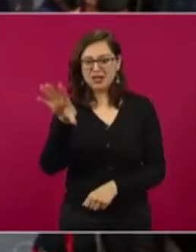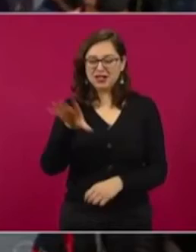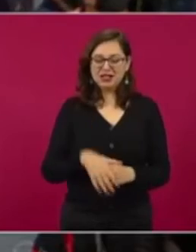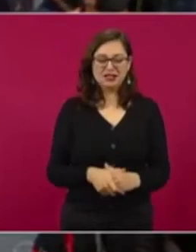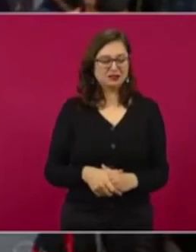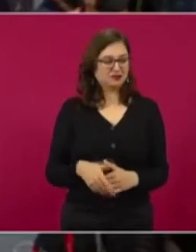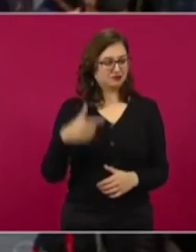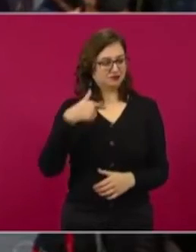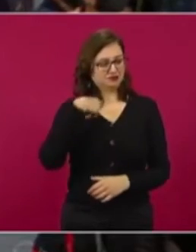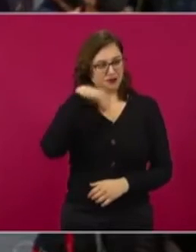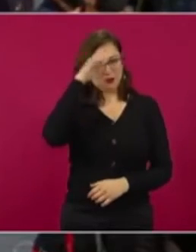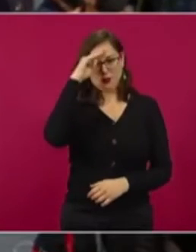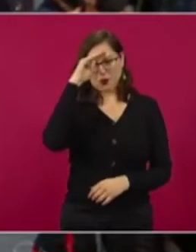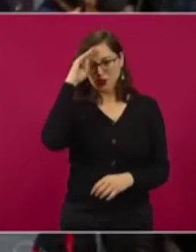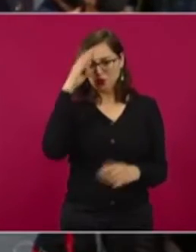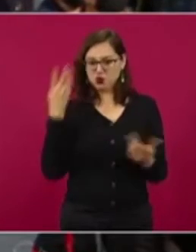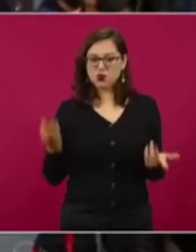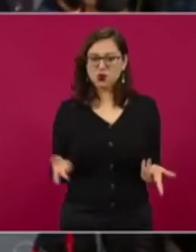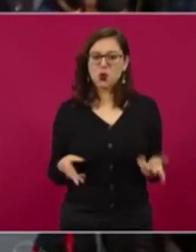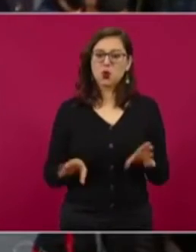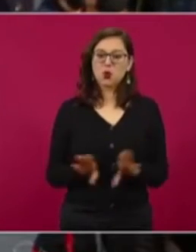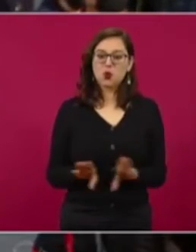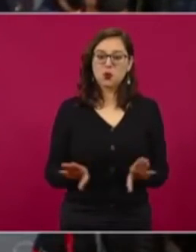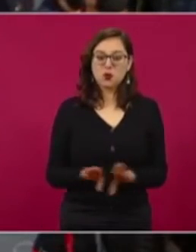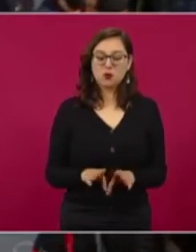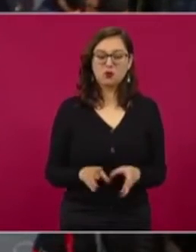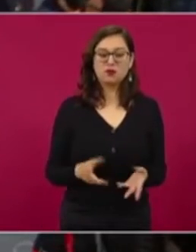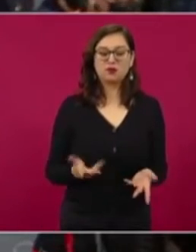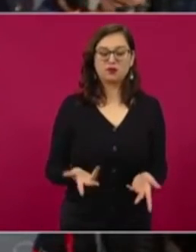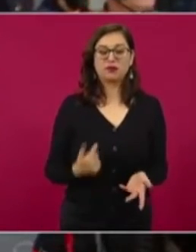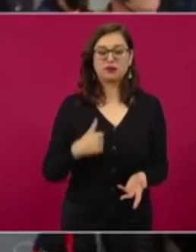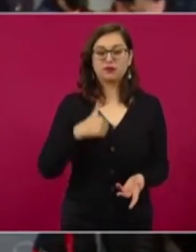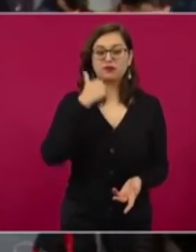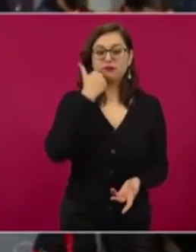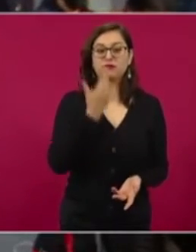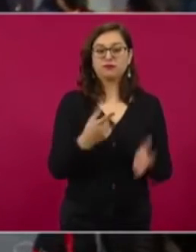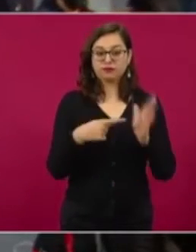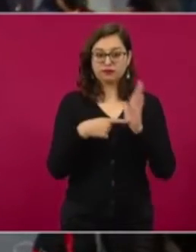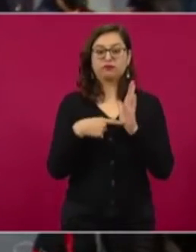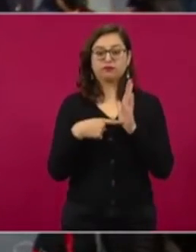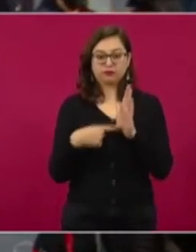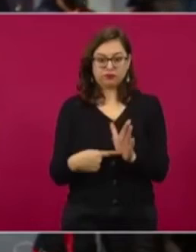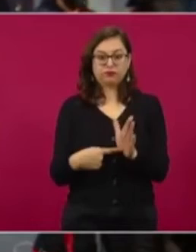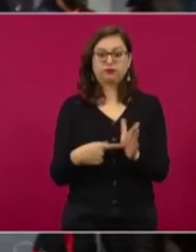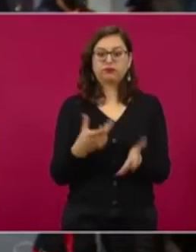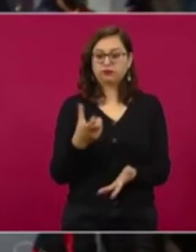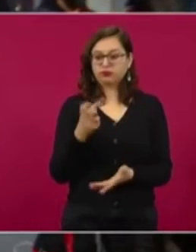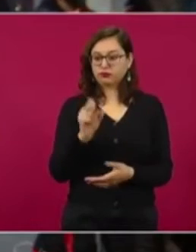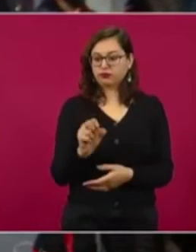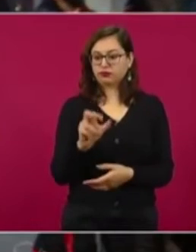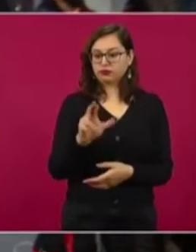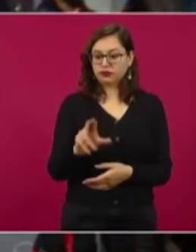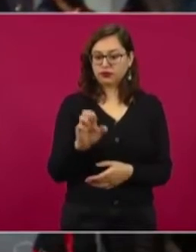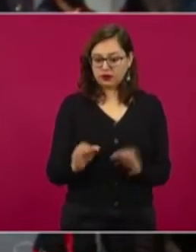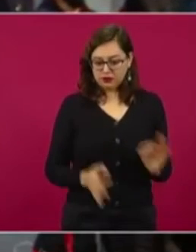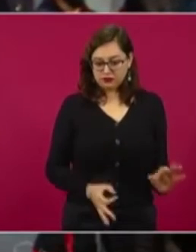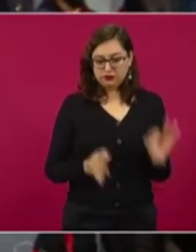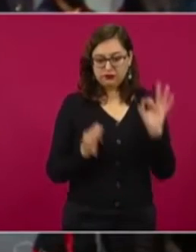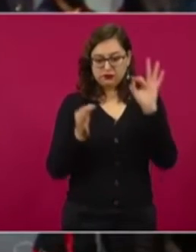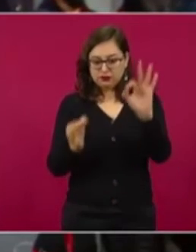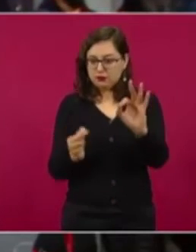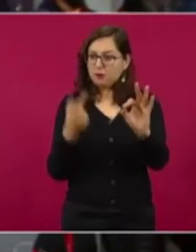lo veo y lo digo. Entonces, la verdad se lo quiero enseñar al canciller, le quiero enseñar lo que dijo el RAN, lo que dijo